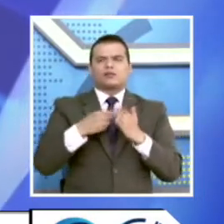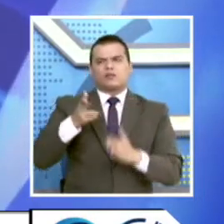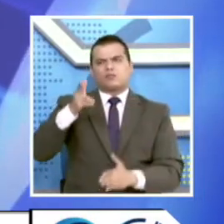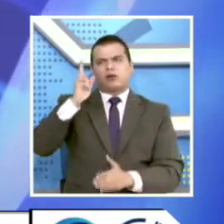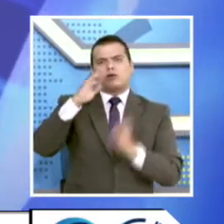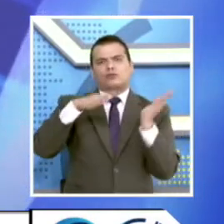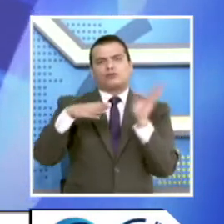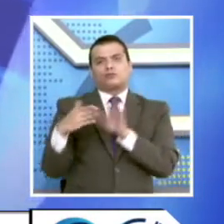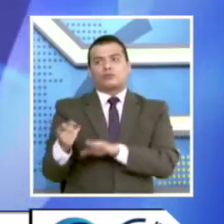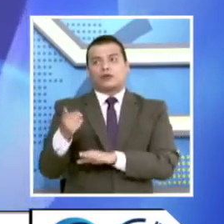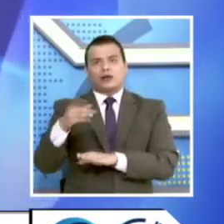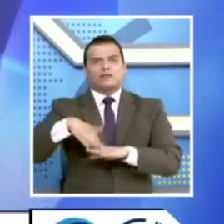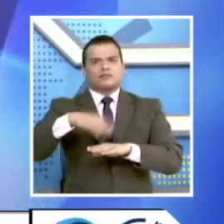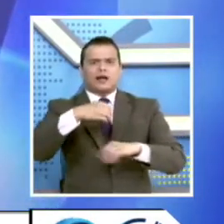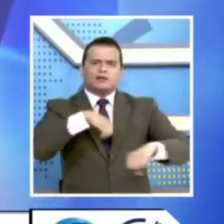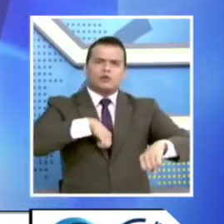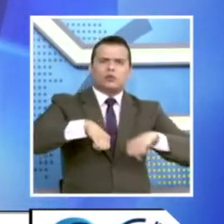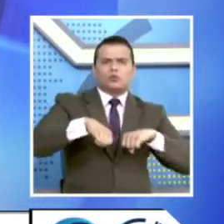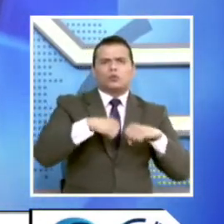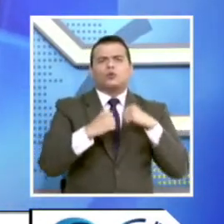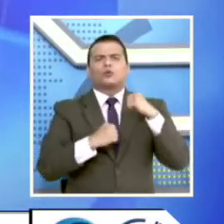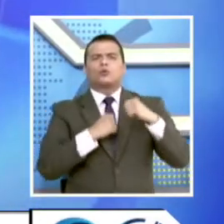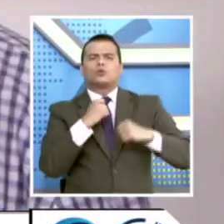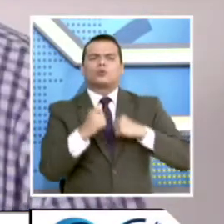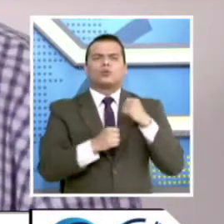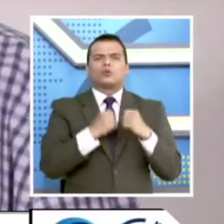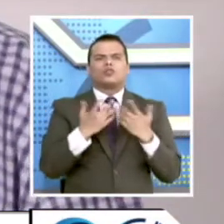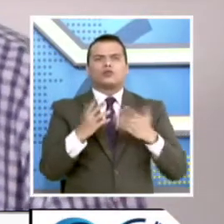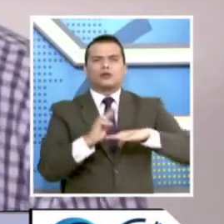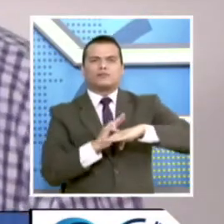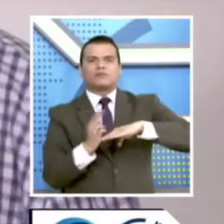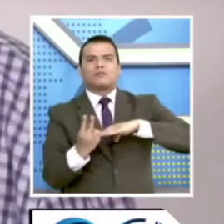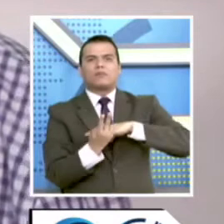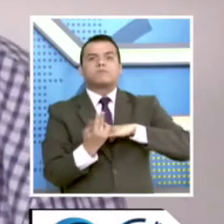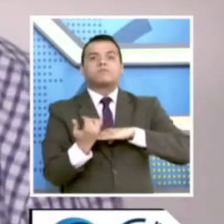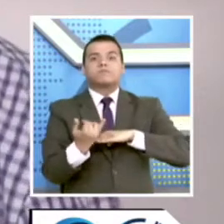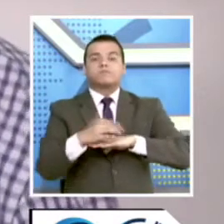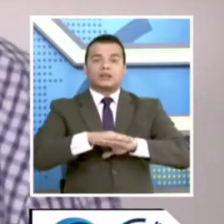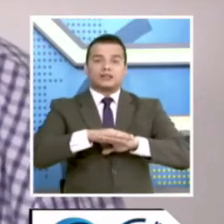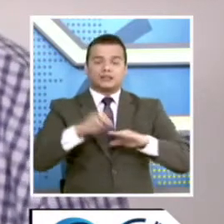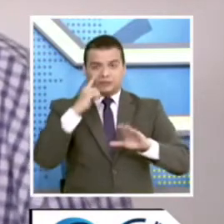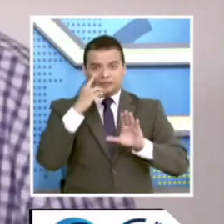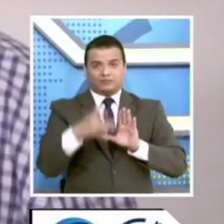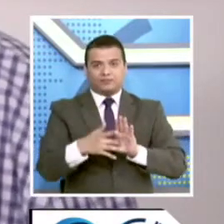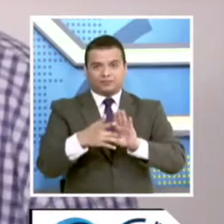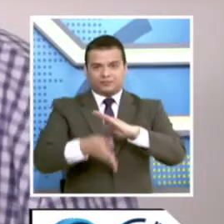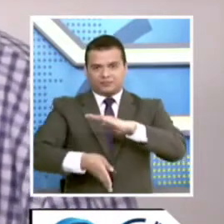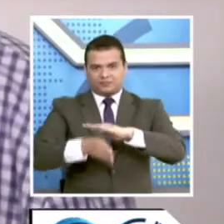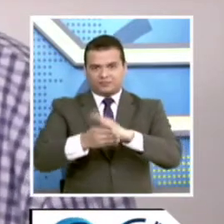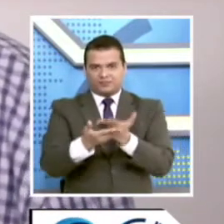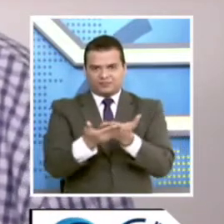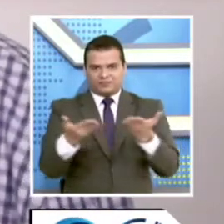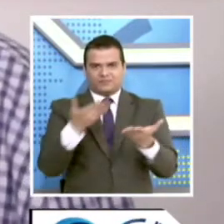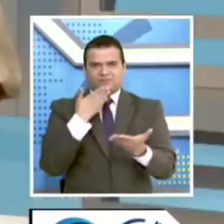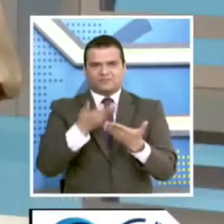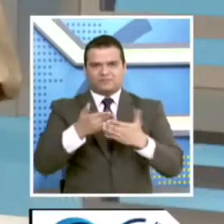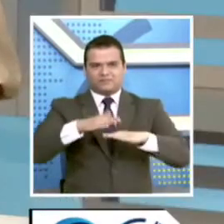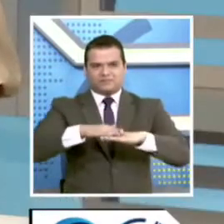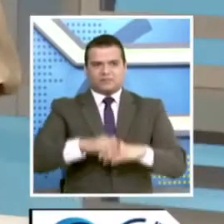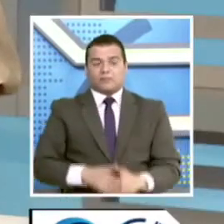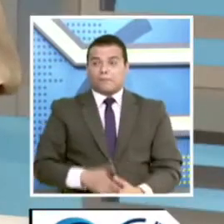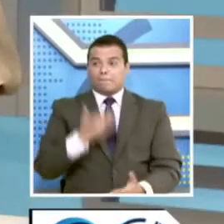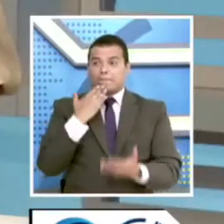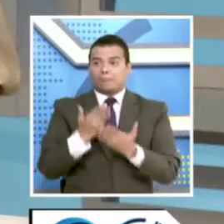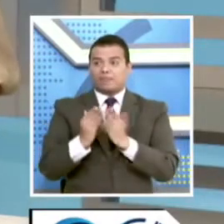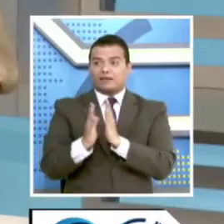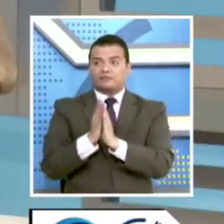los que movía el ambiente salsero en el sector de Valle Grande. Continúen ustedes con más noticias en 90 minutos. Muy buenas tardes.